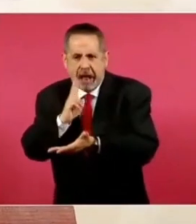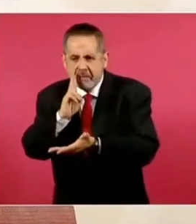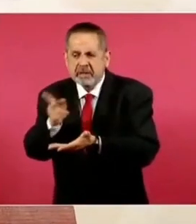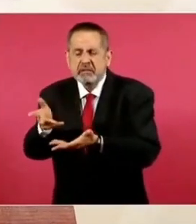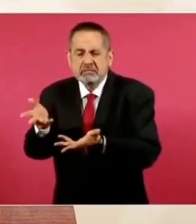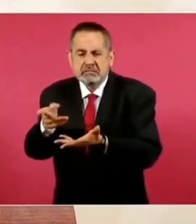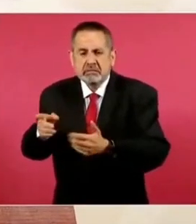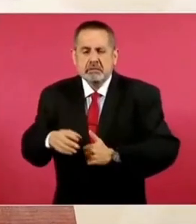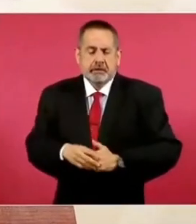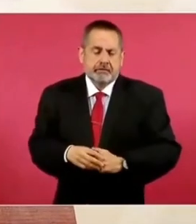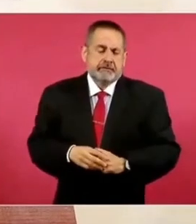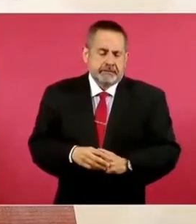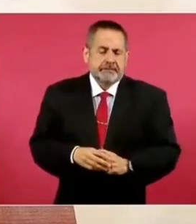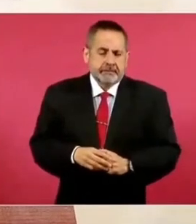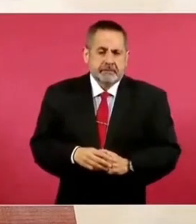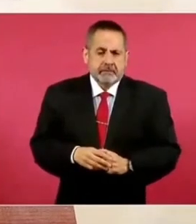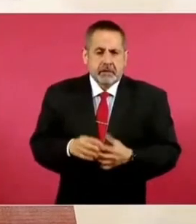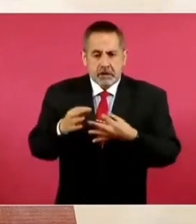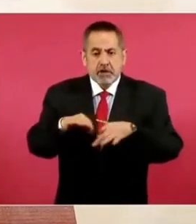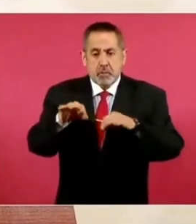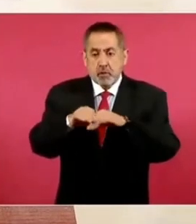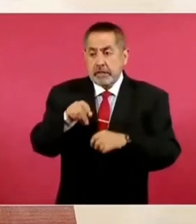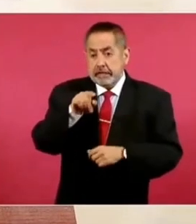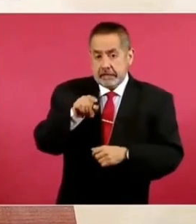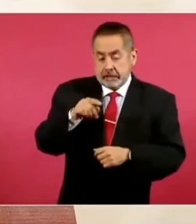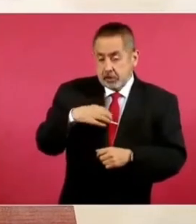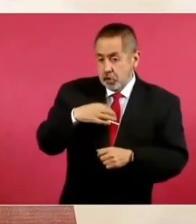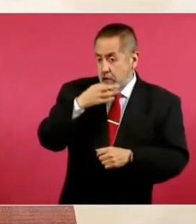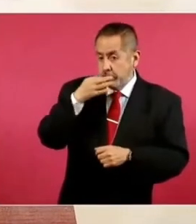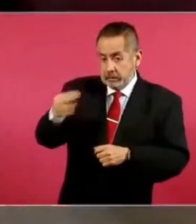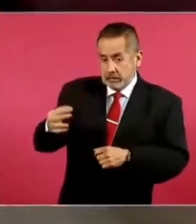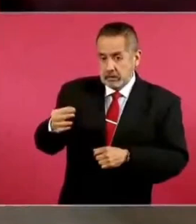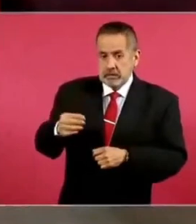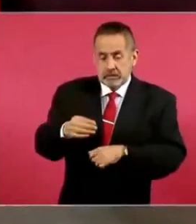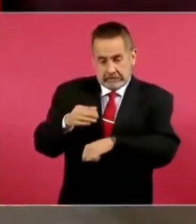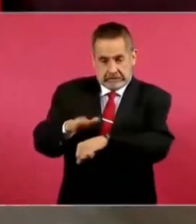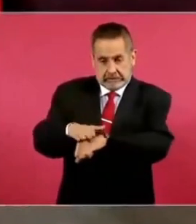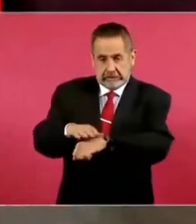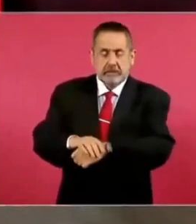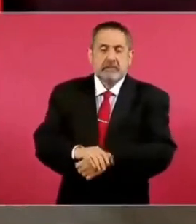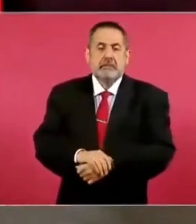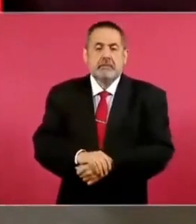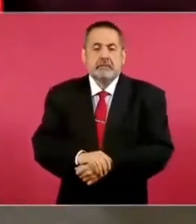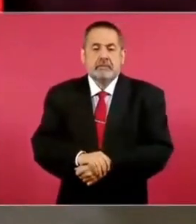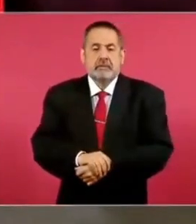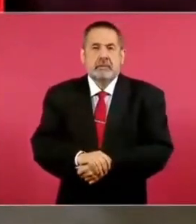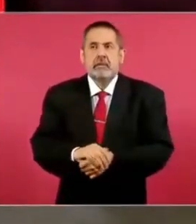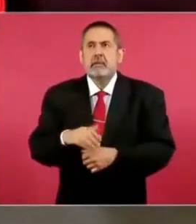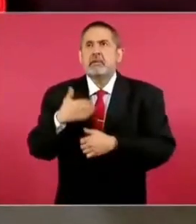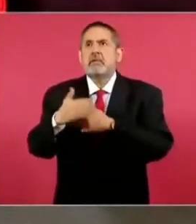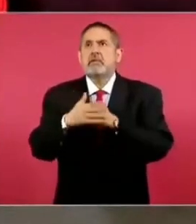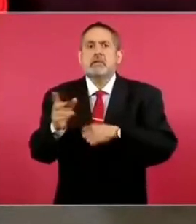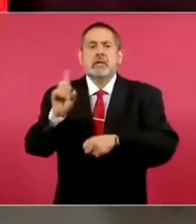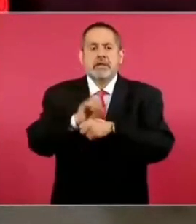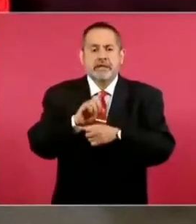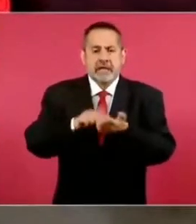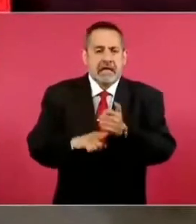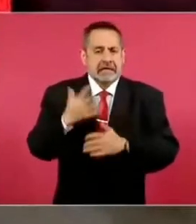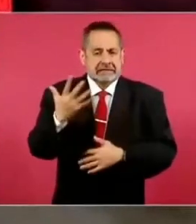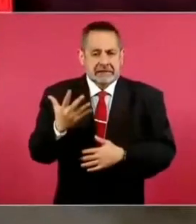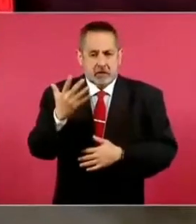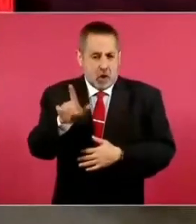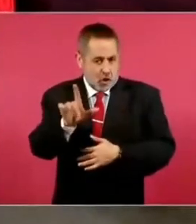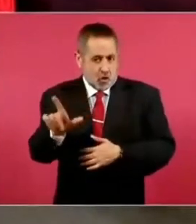importante que te comente te adelante que el día 5 El